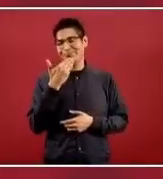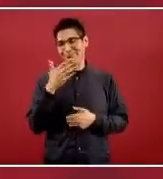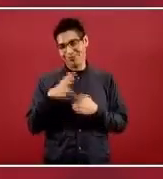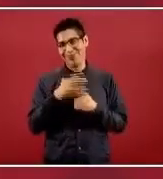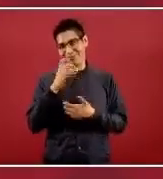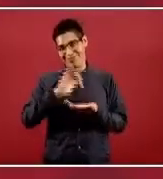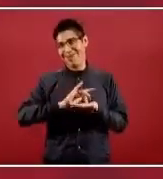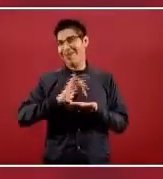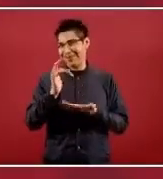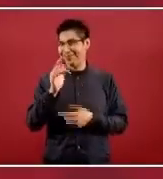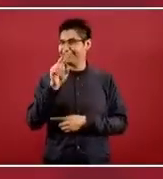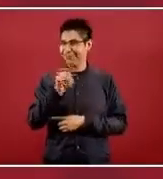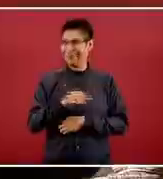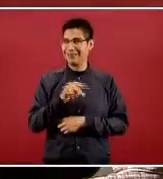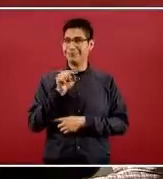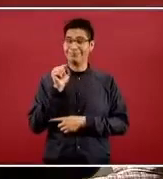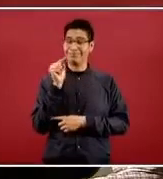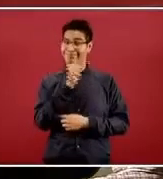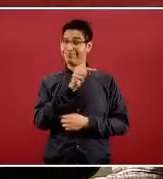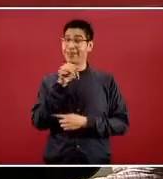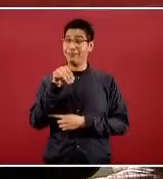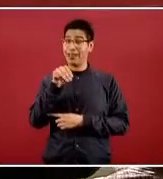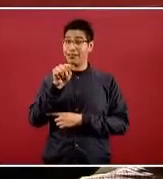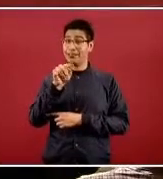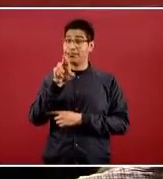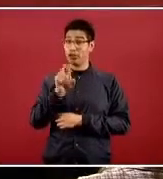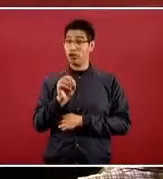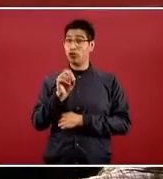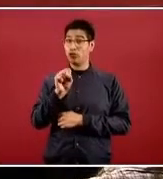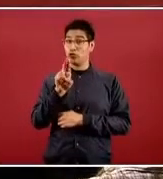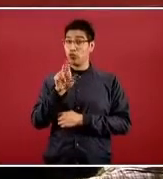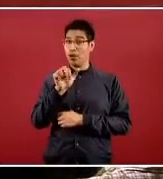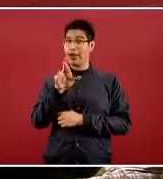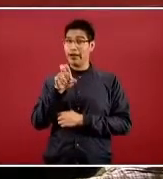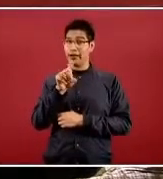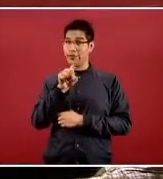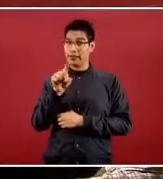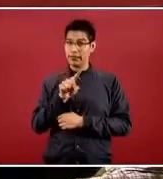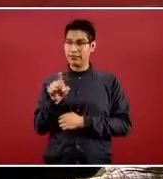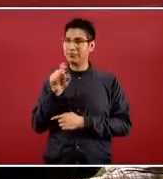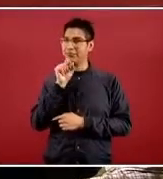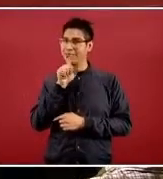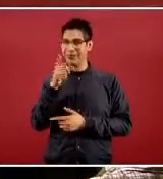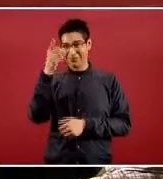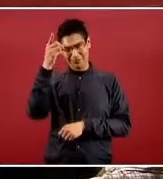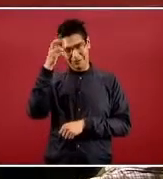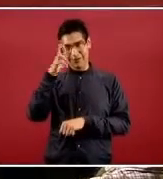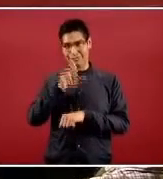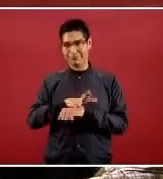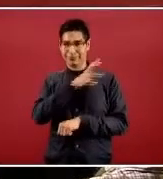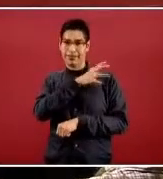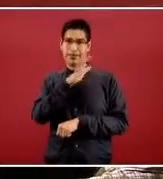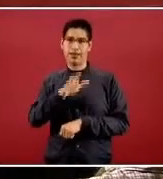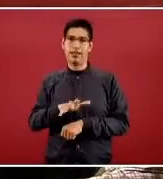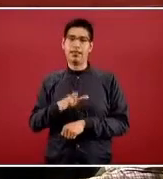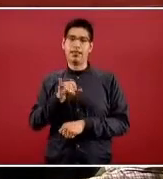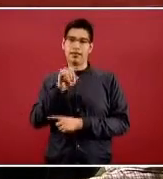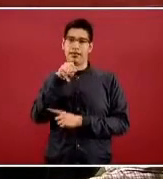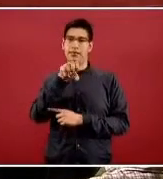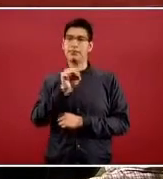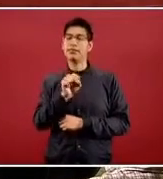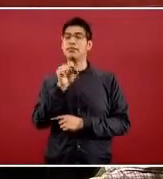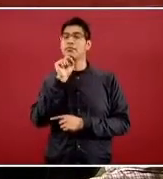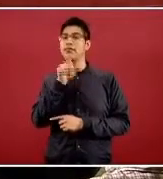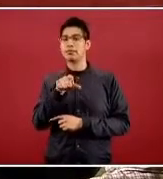agradecer públicamente al maestro Zoé Robledo, director general del IMSS, y también al doctor, al maestro Luis Antonio